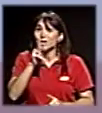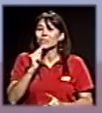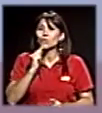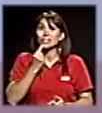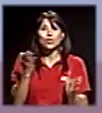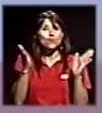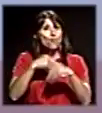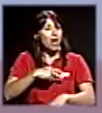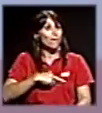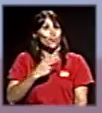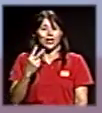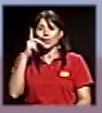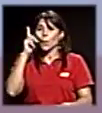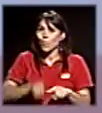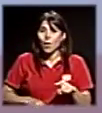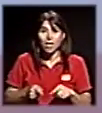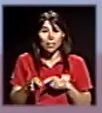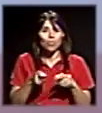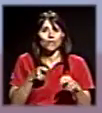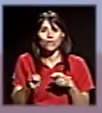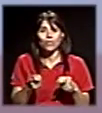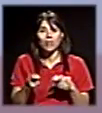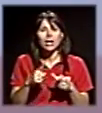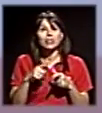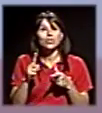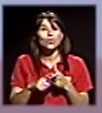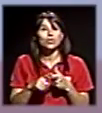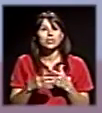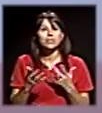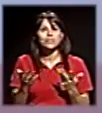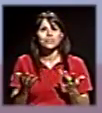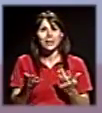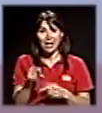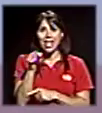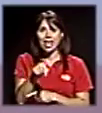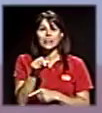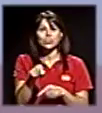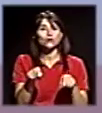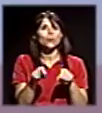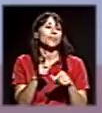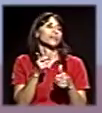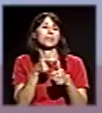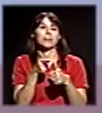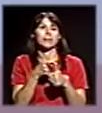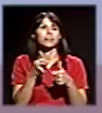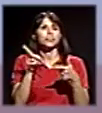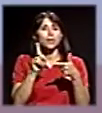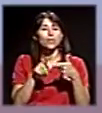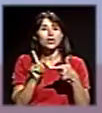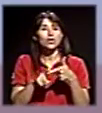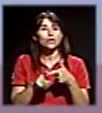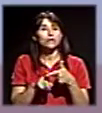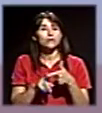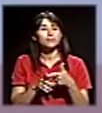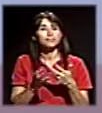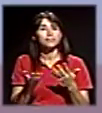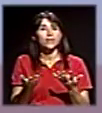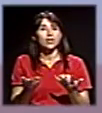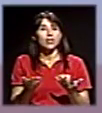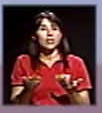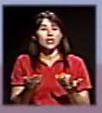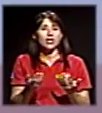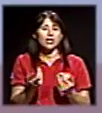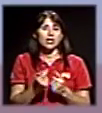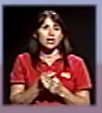voluntad posible Entonces eso por un lado y por el otro e no más